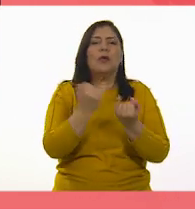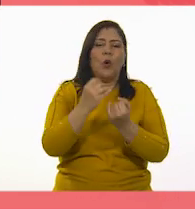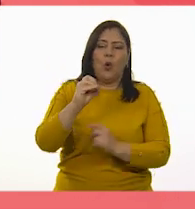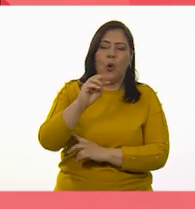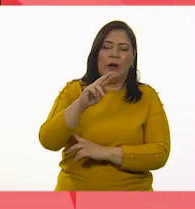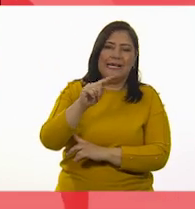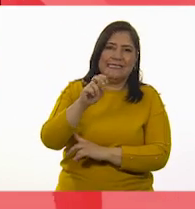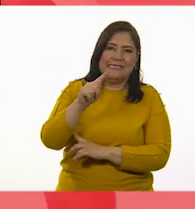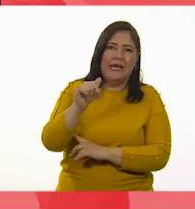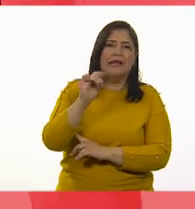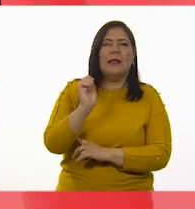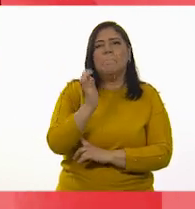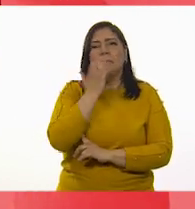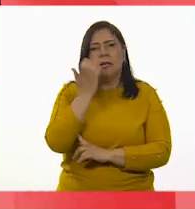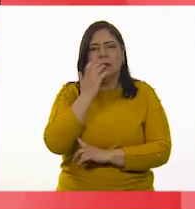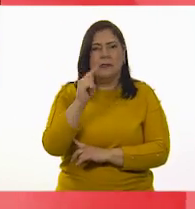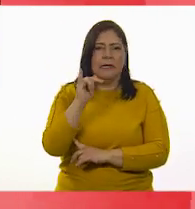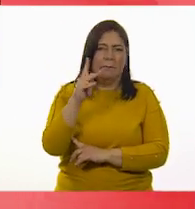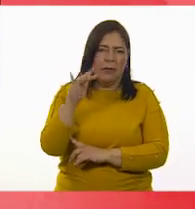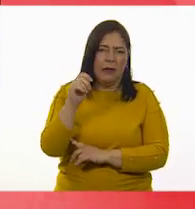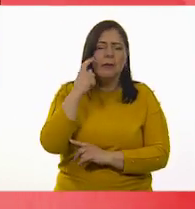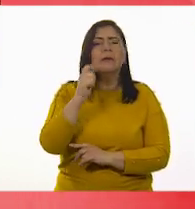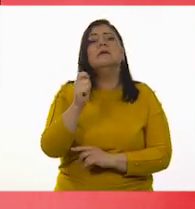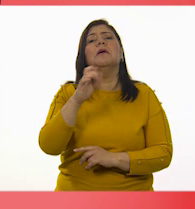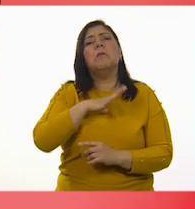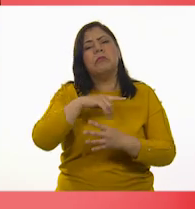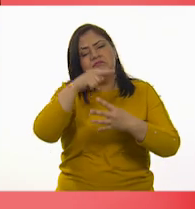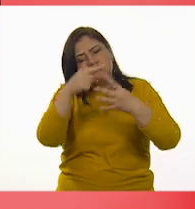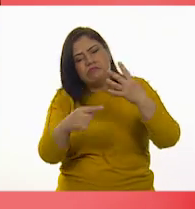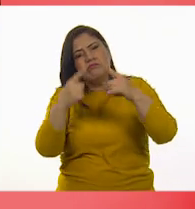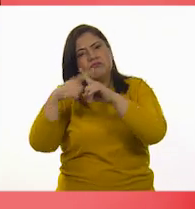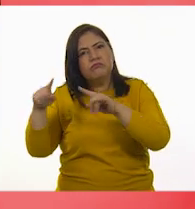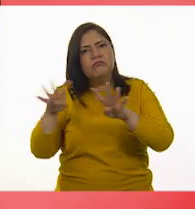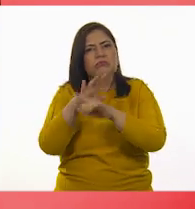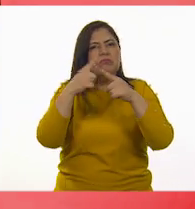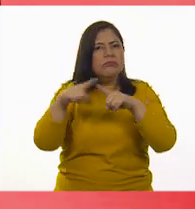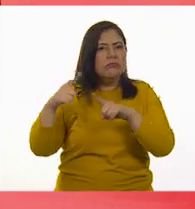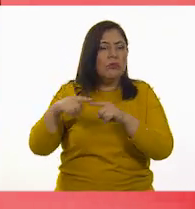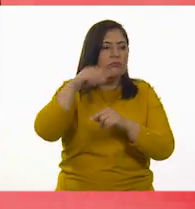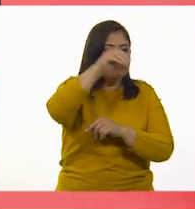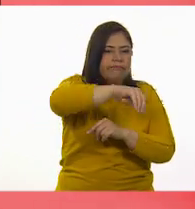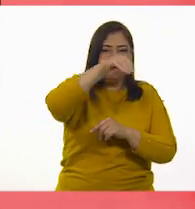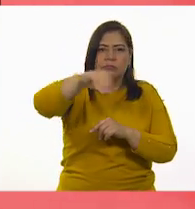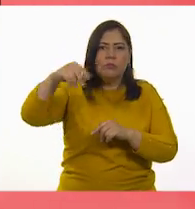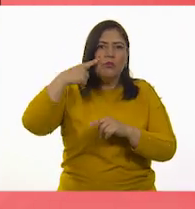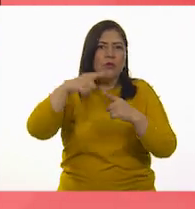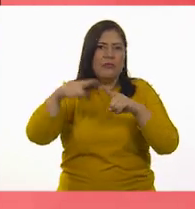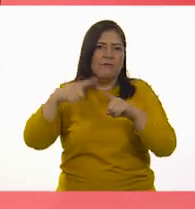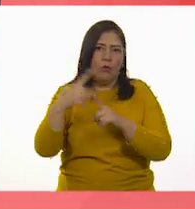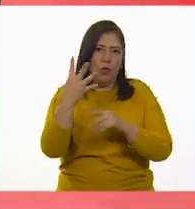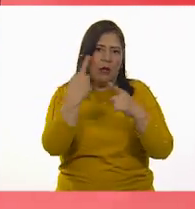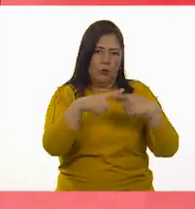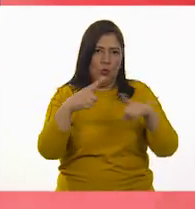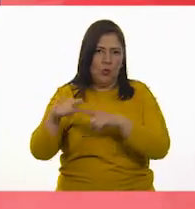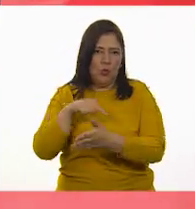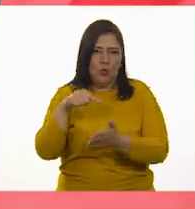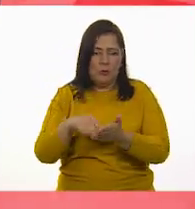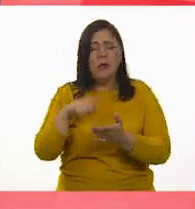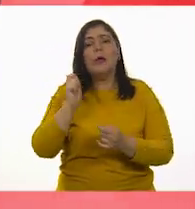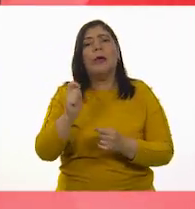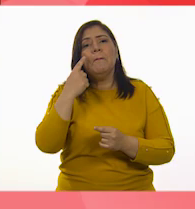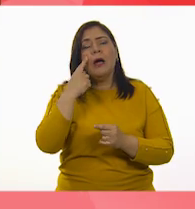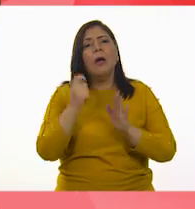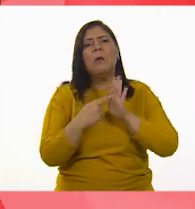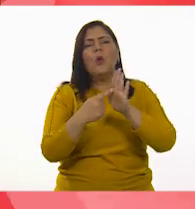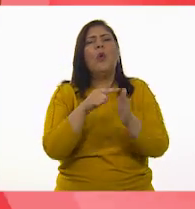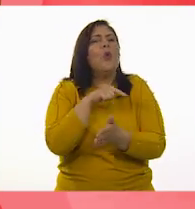Radical Mestizo y la Tierra Beat. Cuatro expresiones musicales en cuatro sitios distintos. Por cierto, estas muestras las